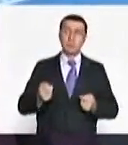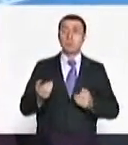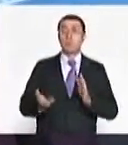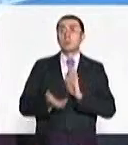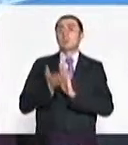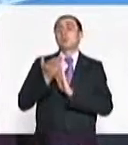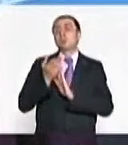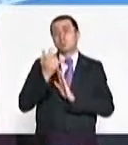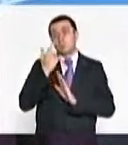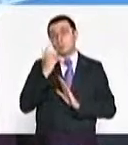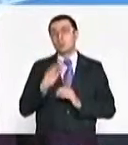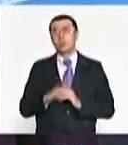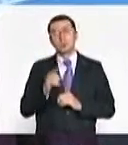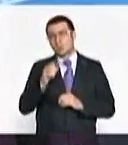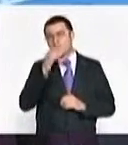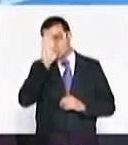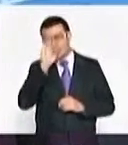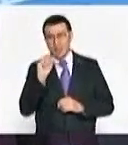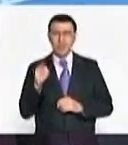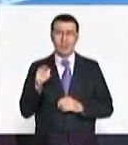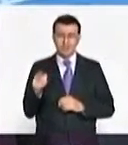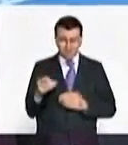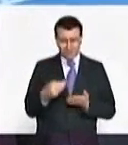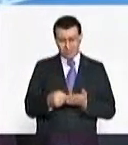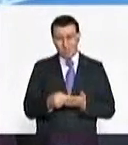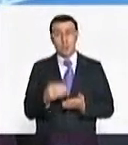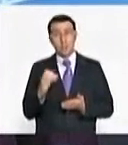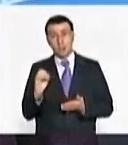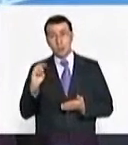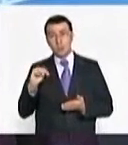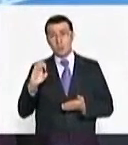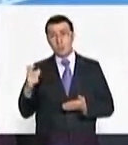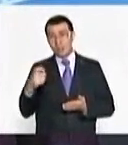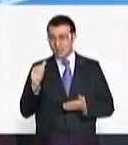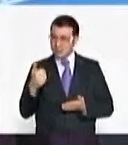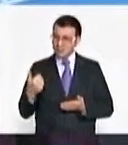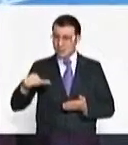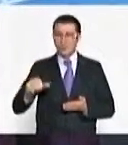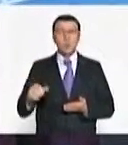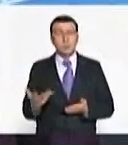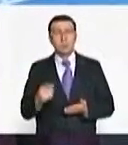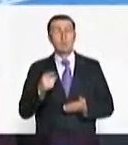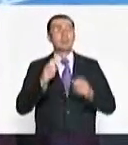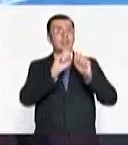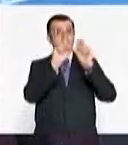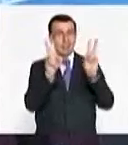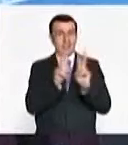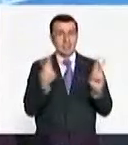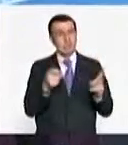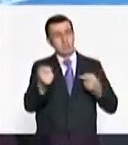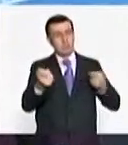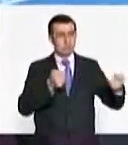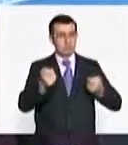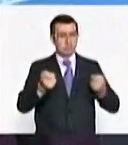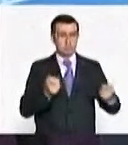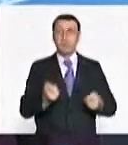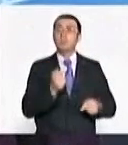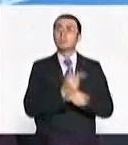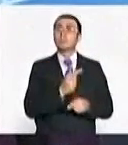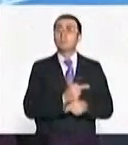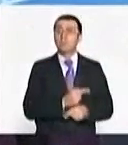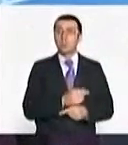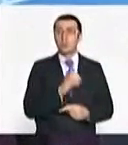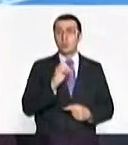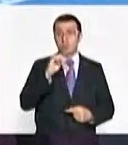altas. Si tienes una duda acerca de lo que estás tomando y si el omega sirve o no sirve, hay una página en internet que regula este tipo de omega, porque ha sido un problema de